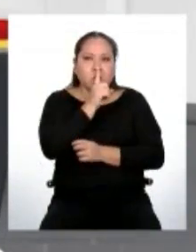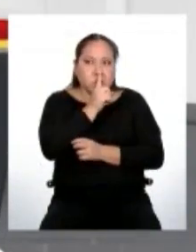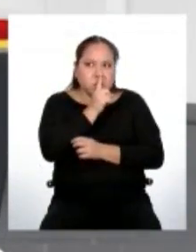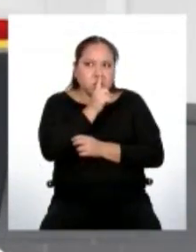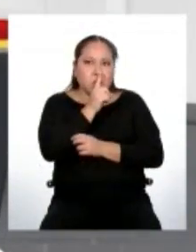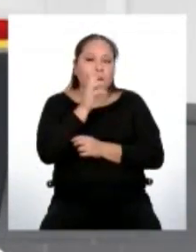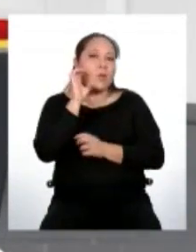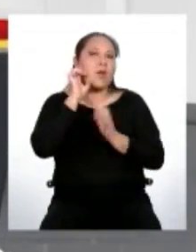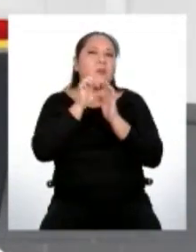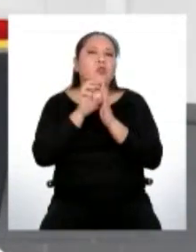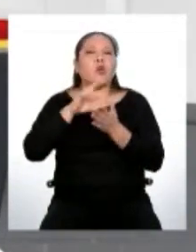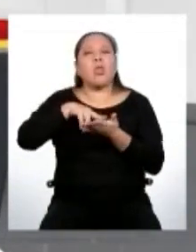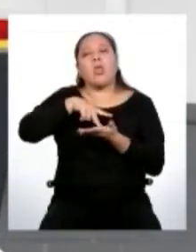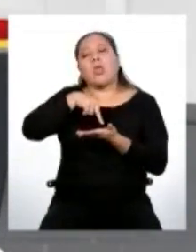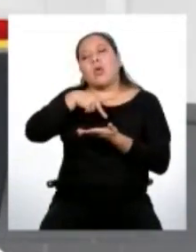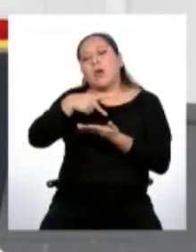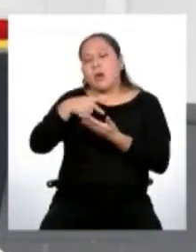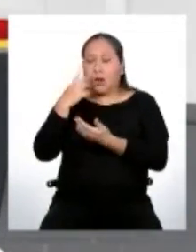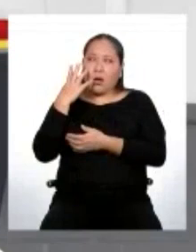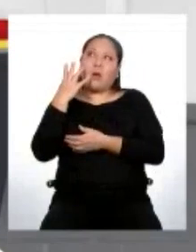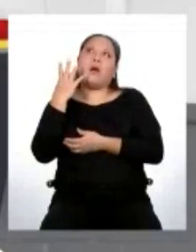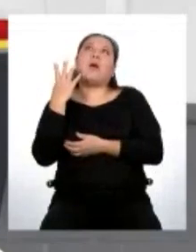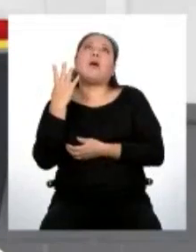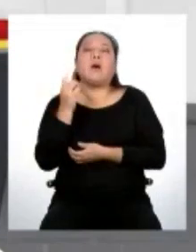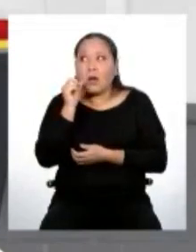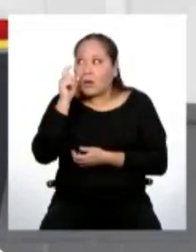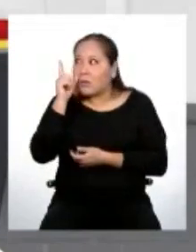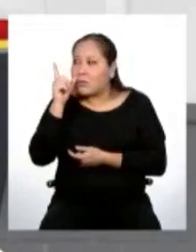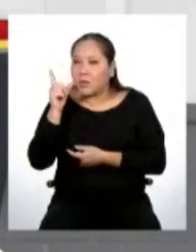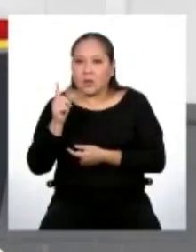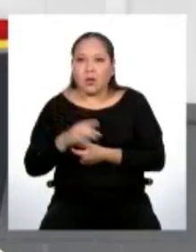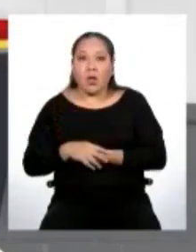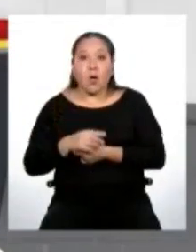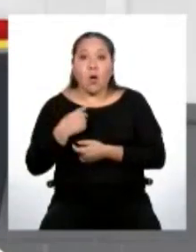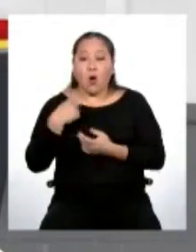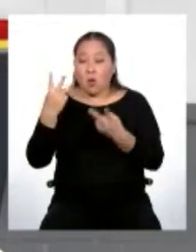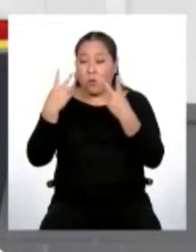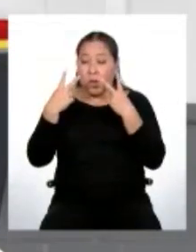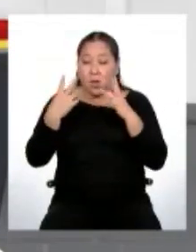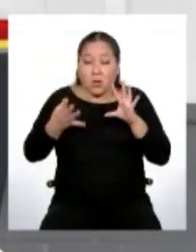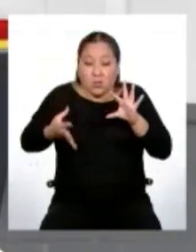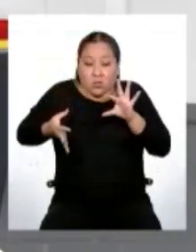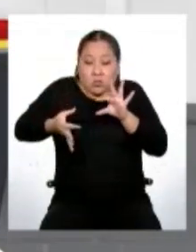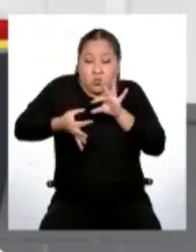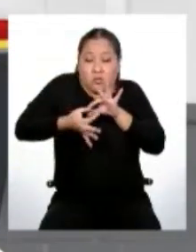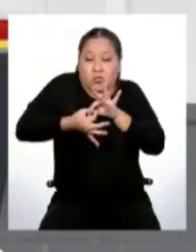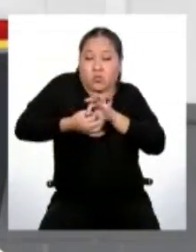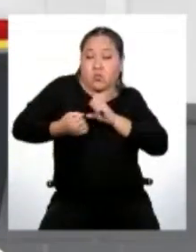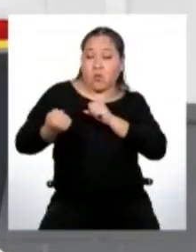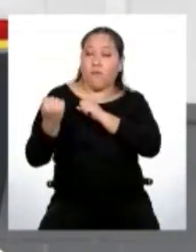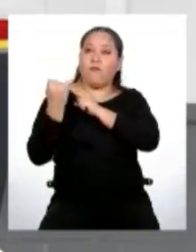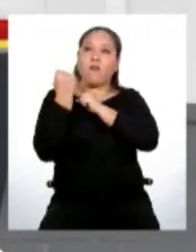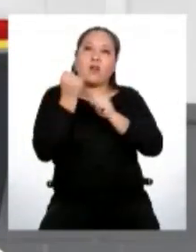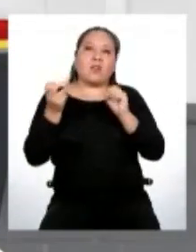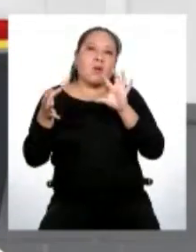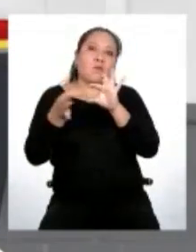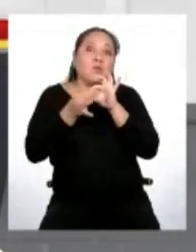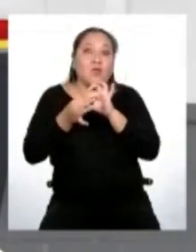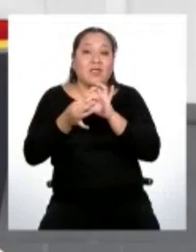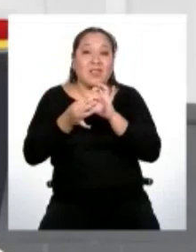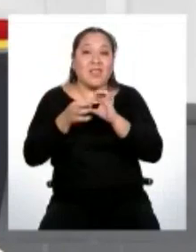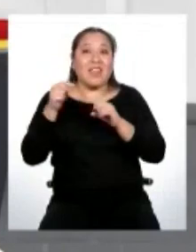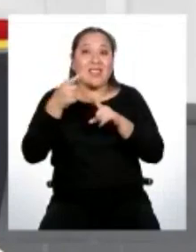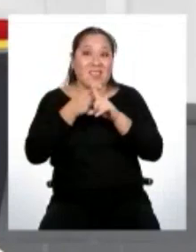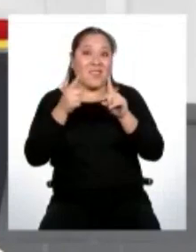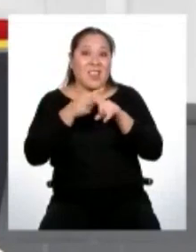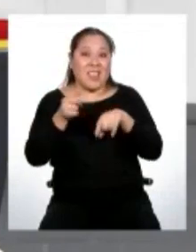me desmayé y poco a poco recobraba la conciencia, o cuando unía mis fuerzas en este gran ritual de átomos con el